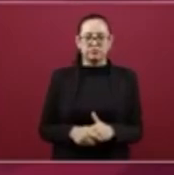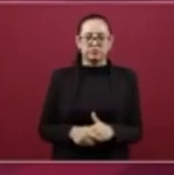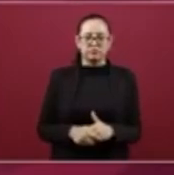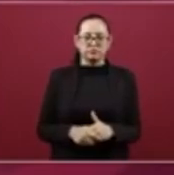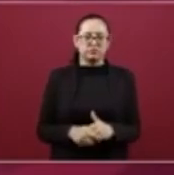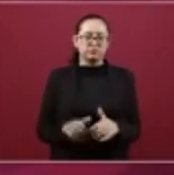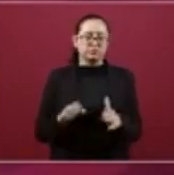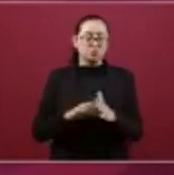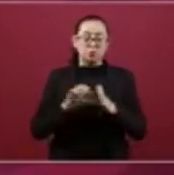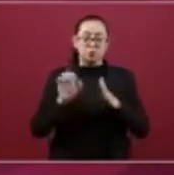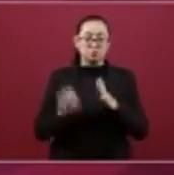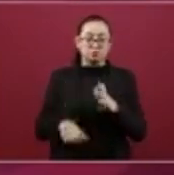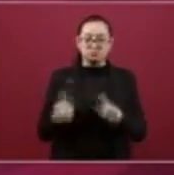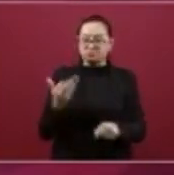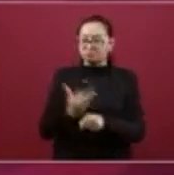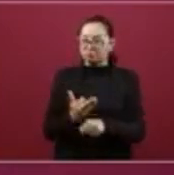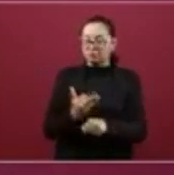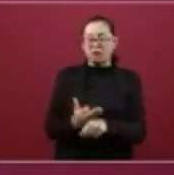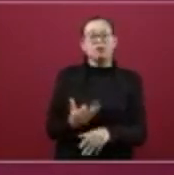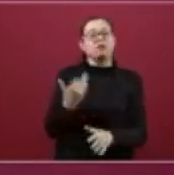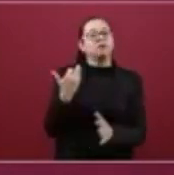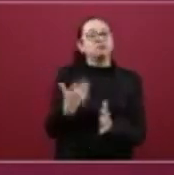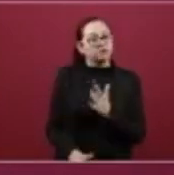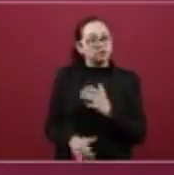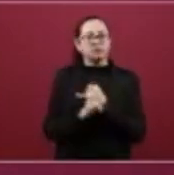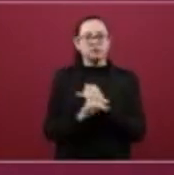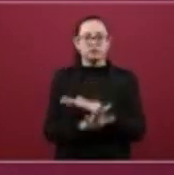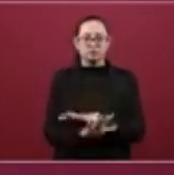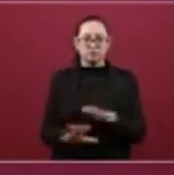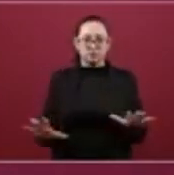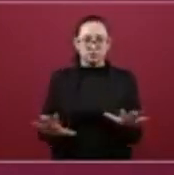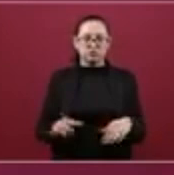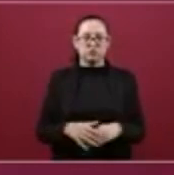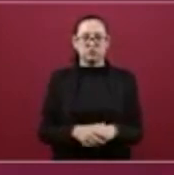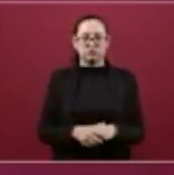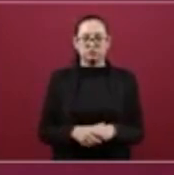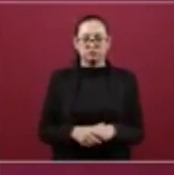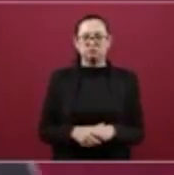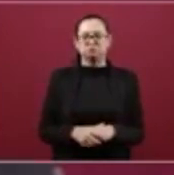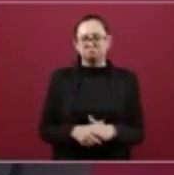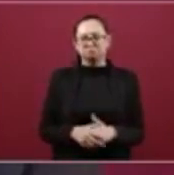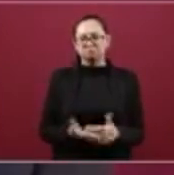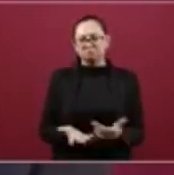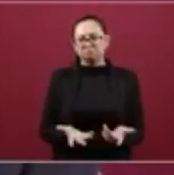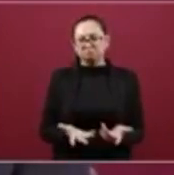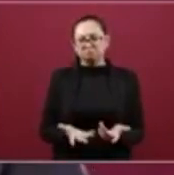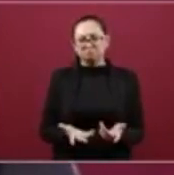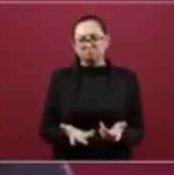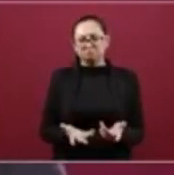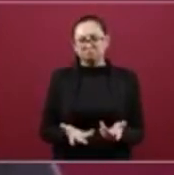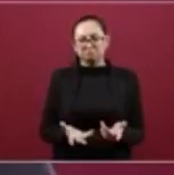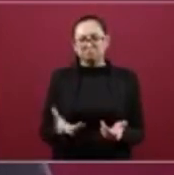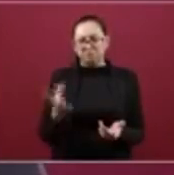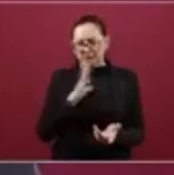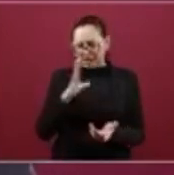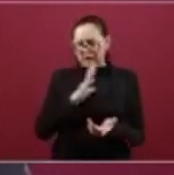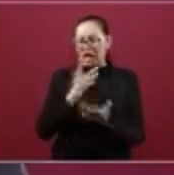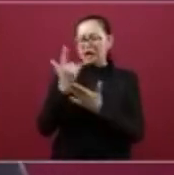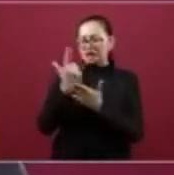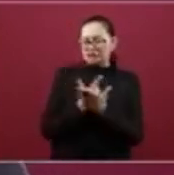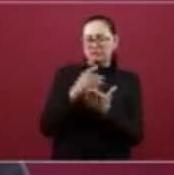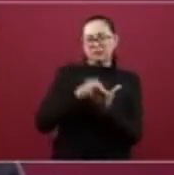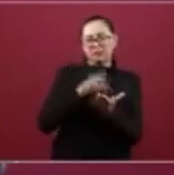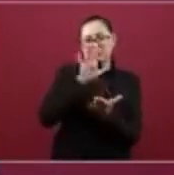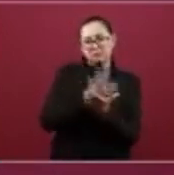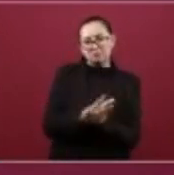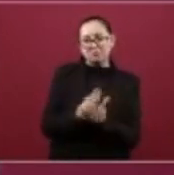no tenemos información suficiente, porque sí hay un registro, se inició